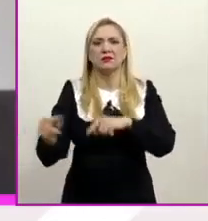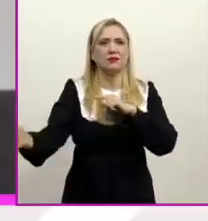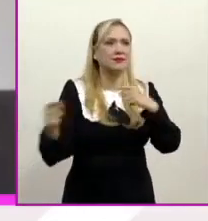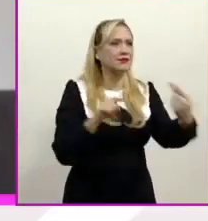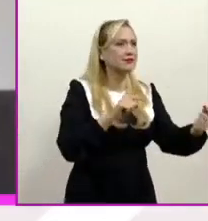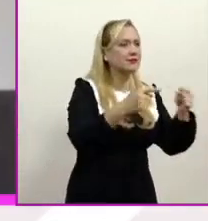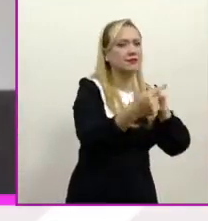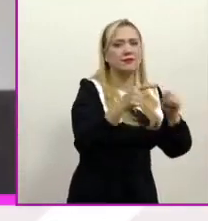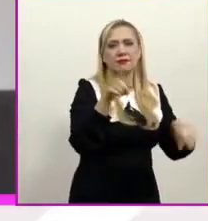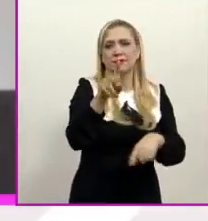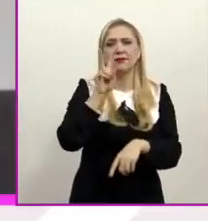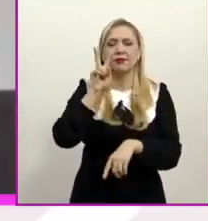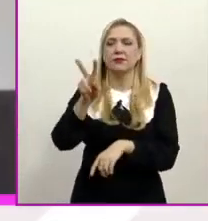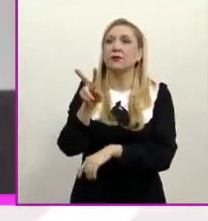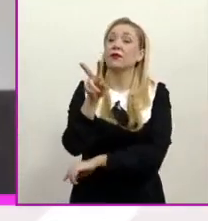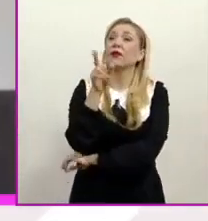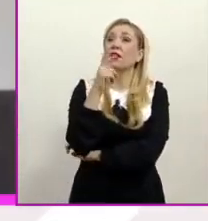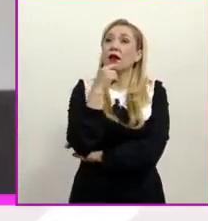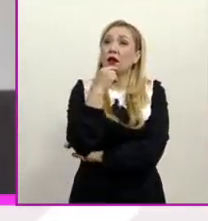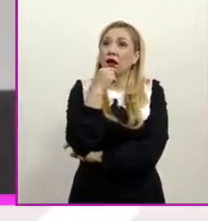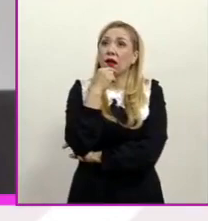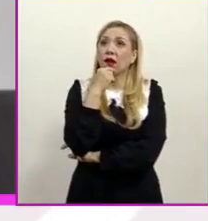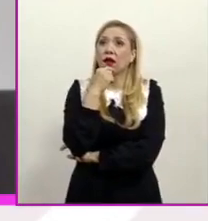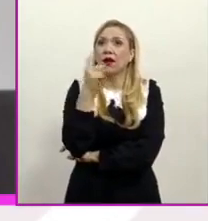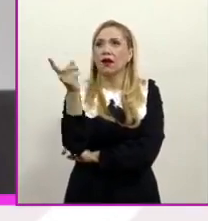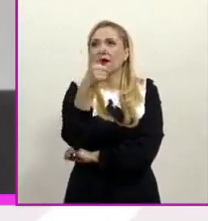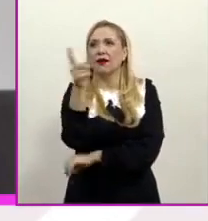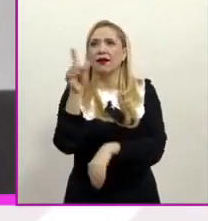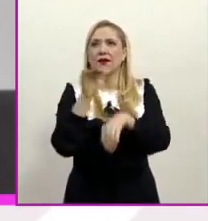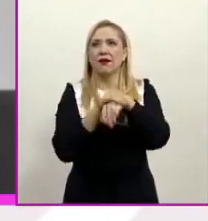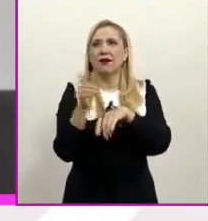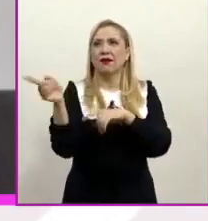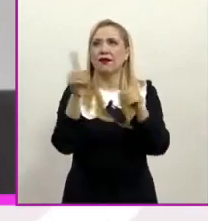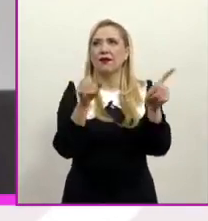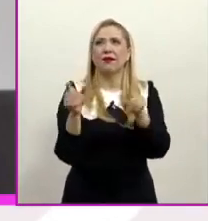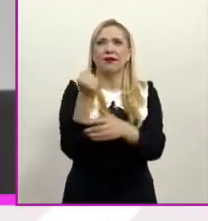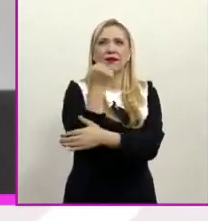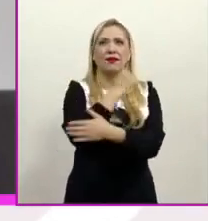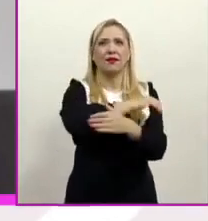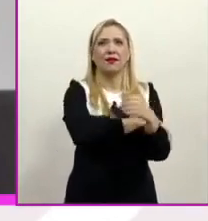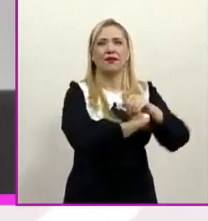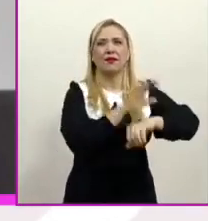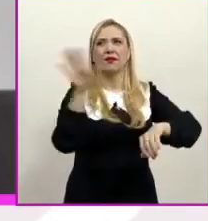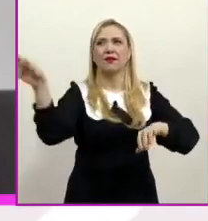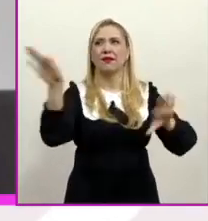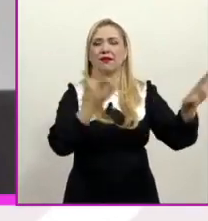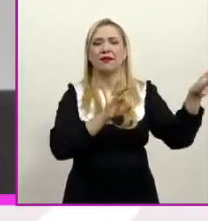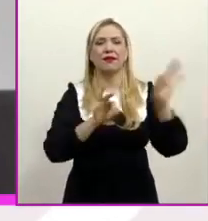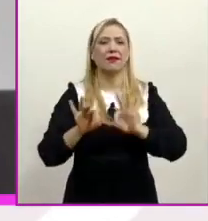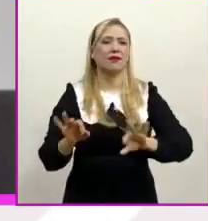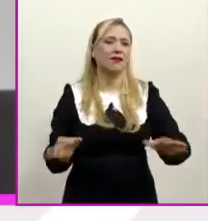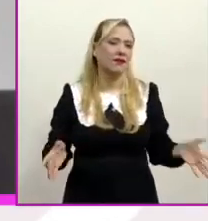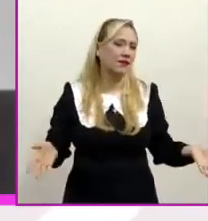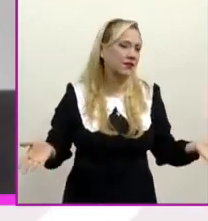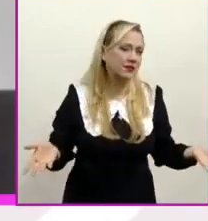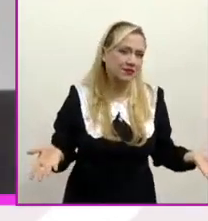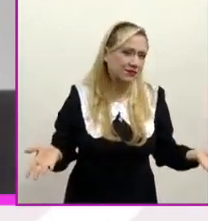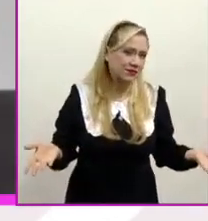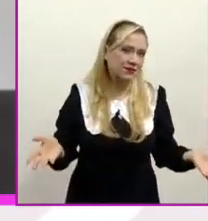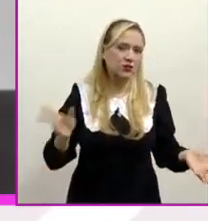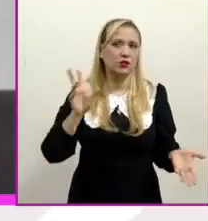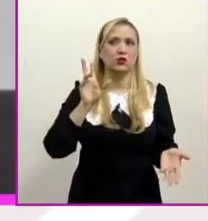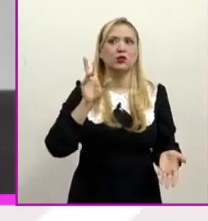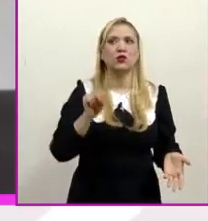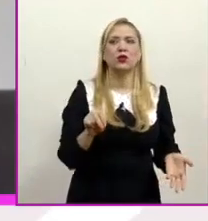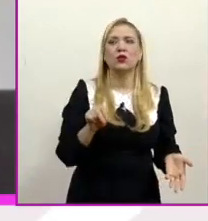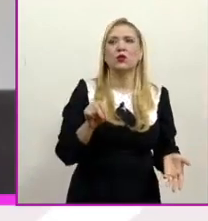Tú ves la pantalla y te puedes dar cuenta quién es amigo de quién y por qué está allí. Generalmente no es el talento, sino el capital social el que te llevó a ese